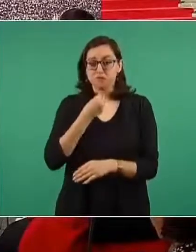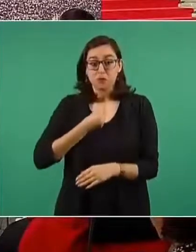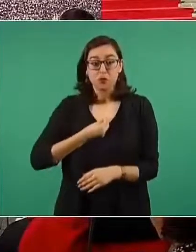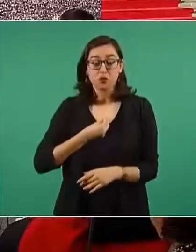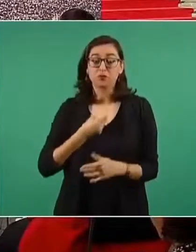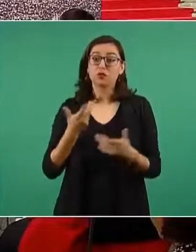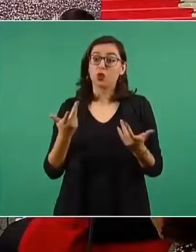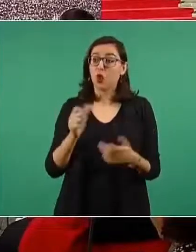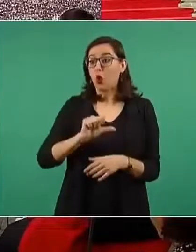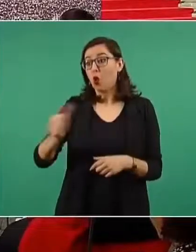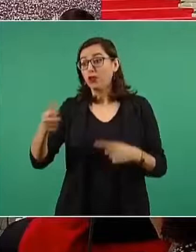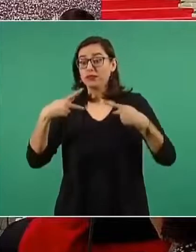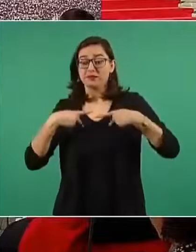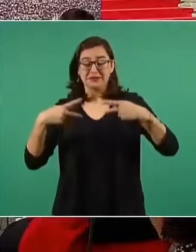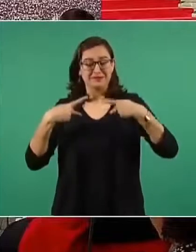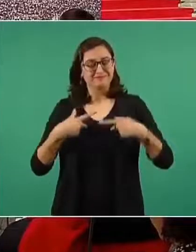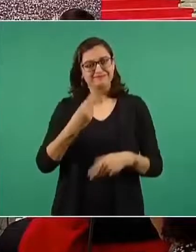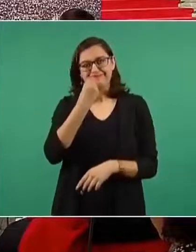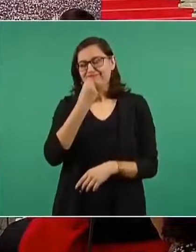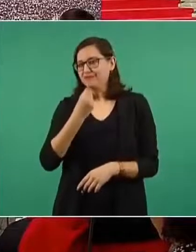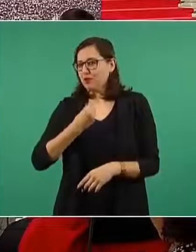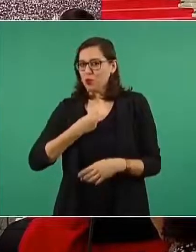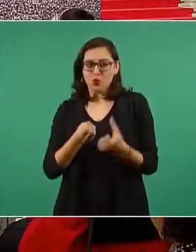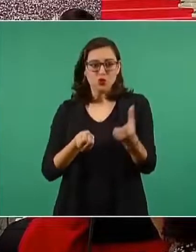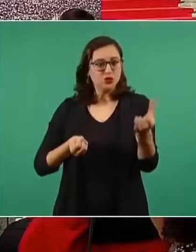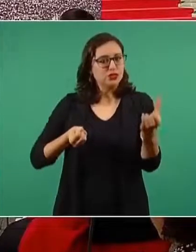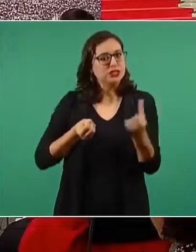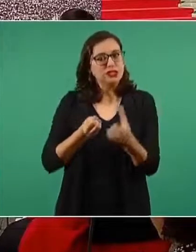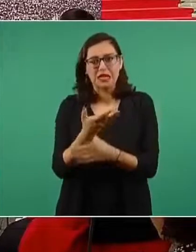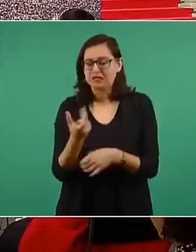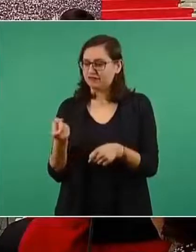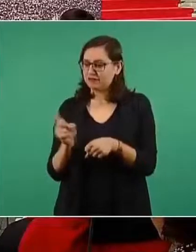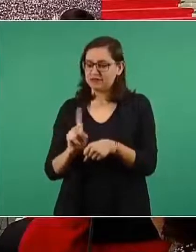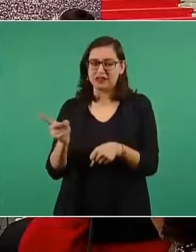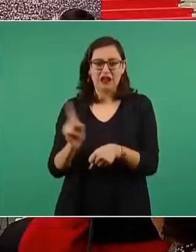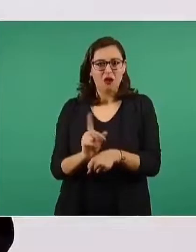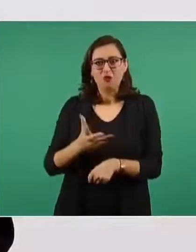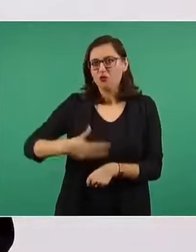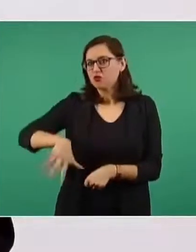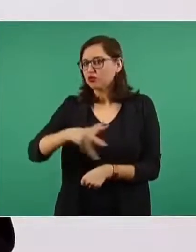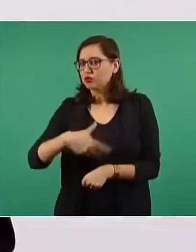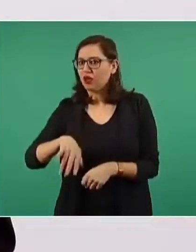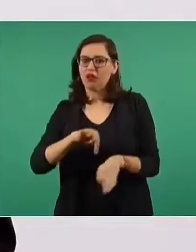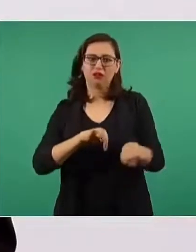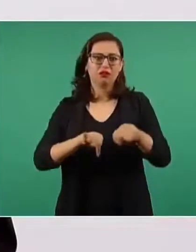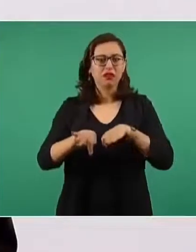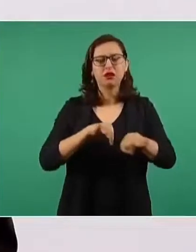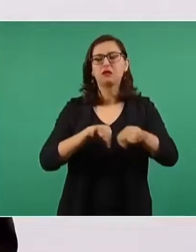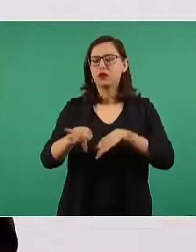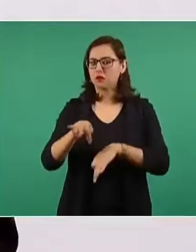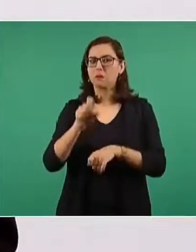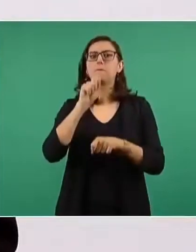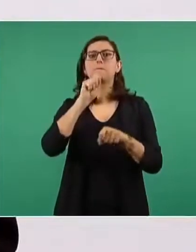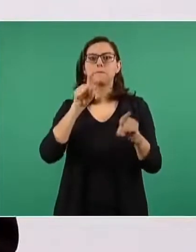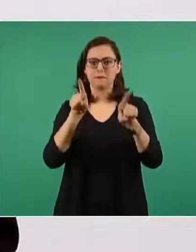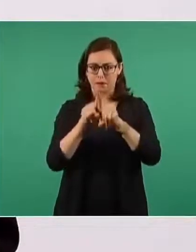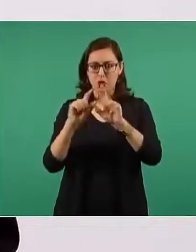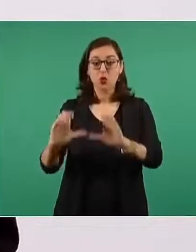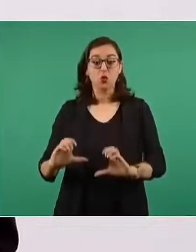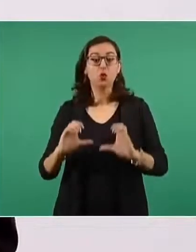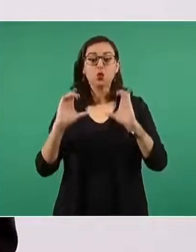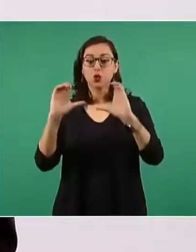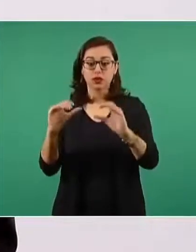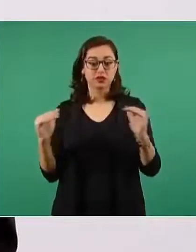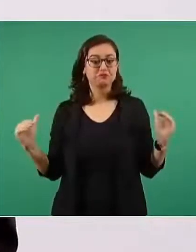como colonia. Y claro que el gobierno era algo de afuera, algo impuesto, algo a lo que el grueso de los mexicanos